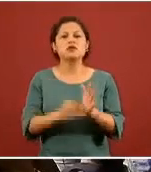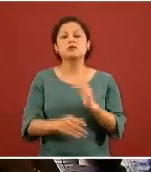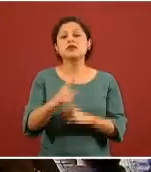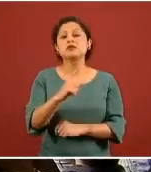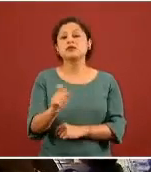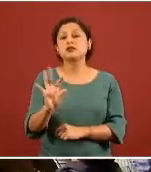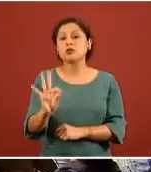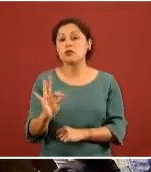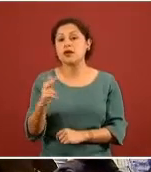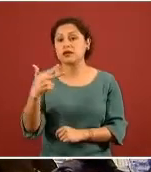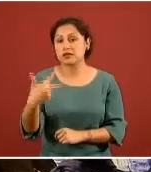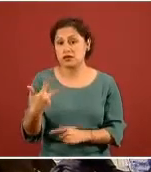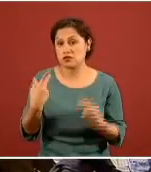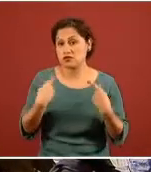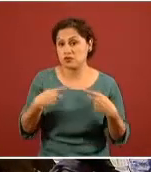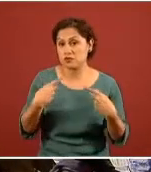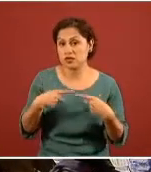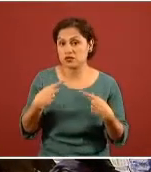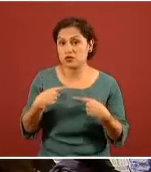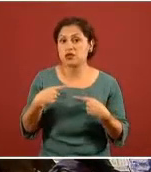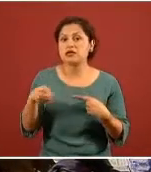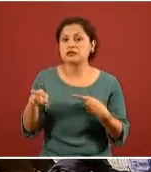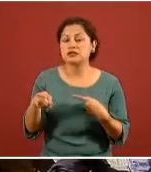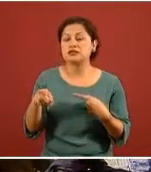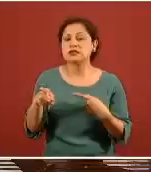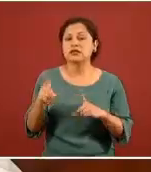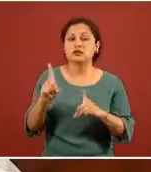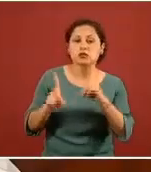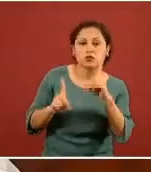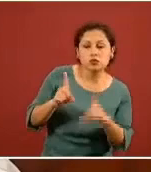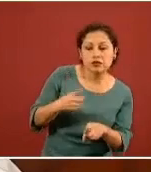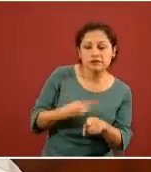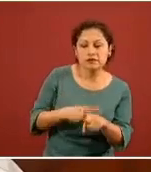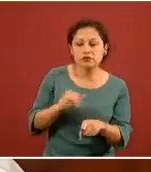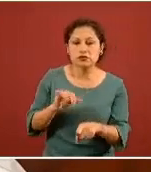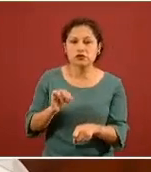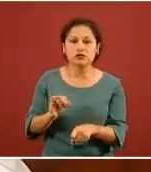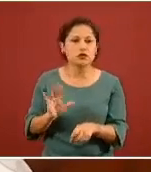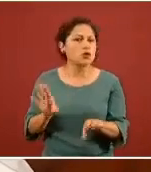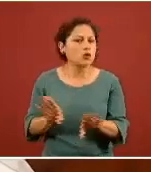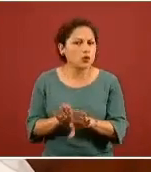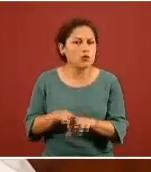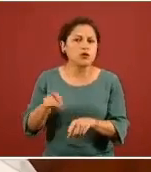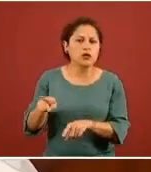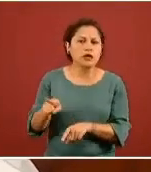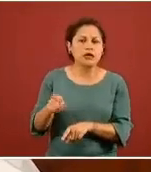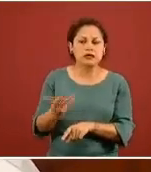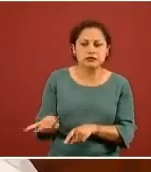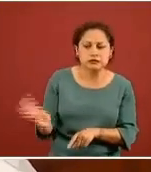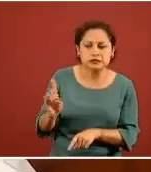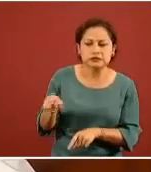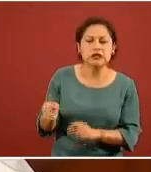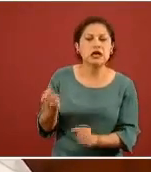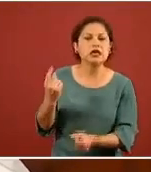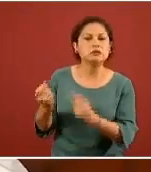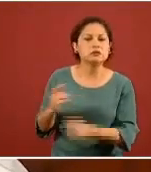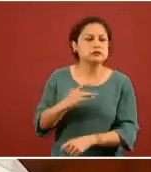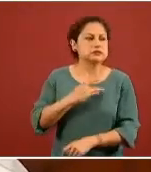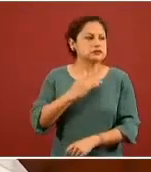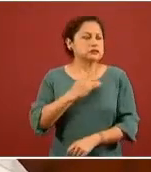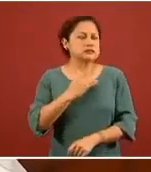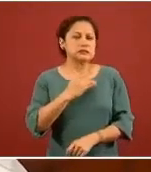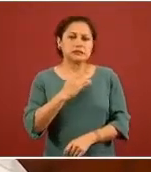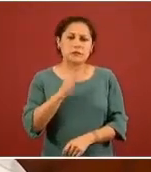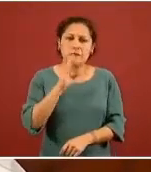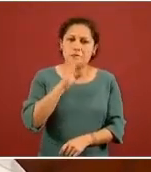4,148 han sido sospechosos. Esto quiere decir que han desarrollado síntomas y que por eso los hemos enviado a su casa. Han dejado el lugar de